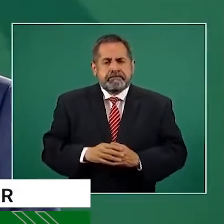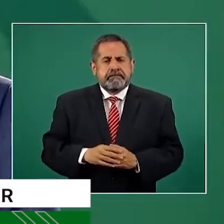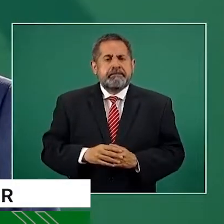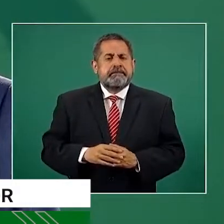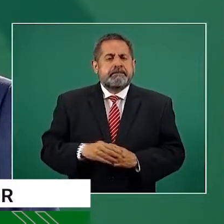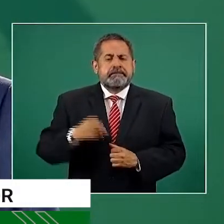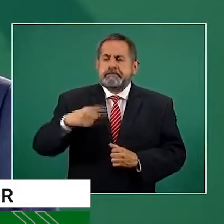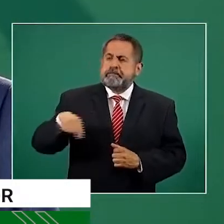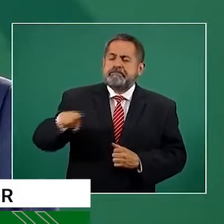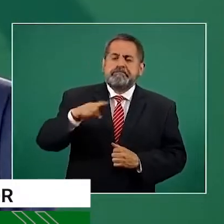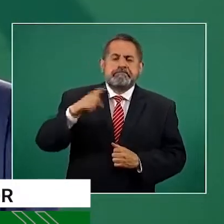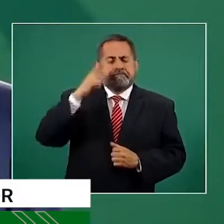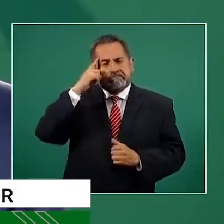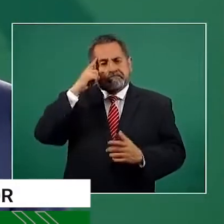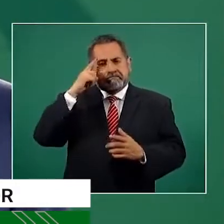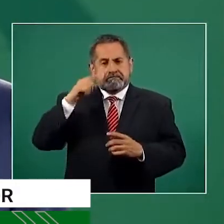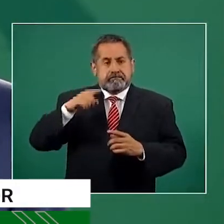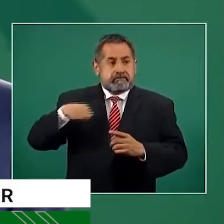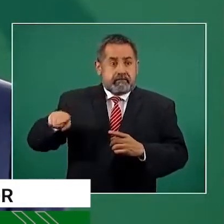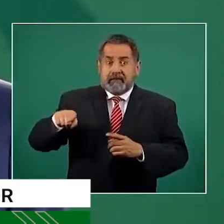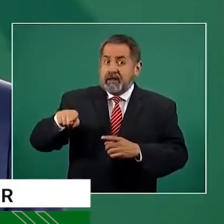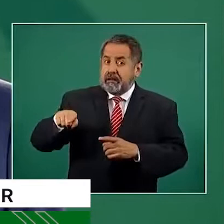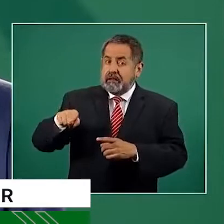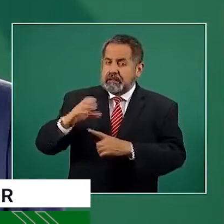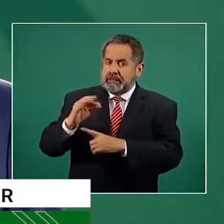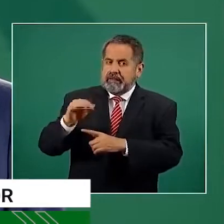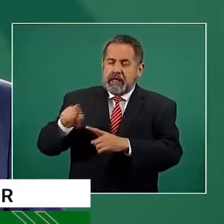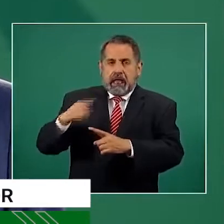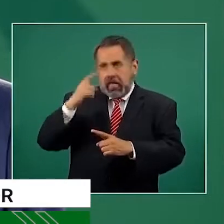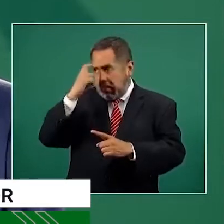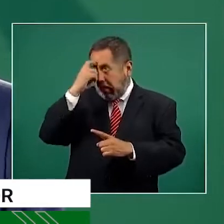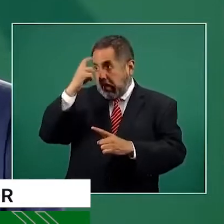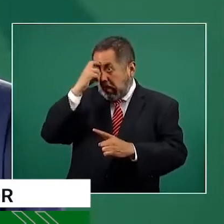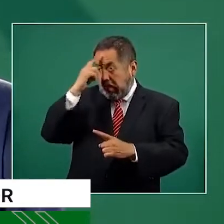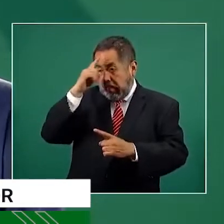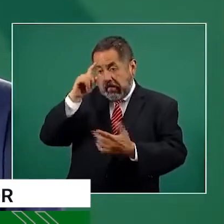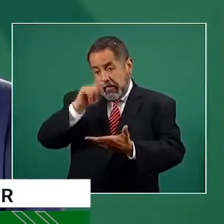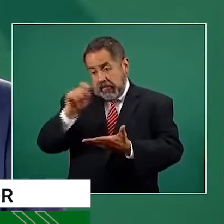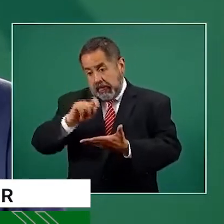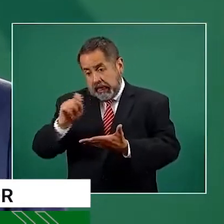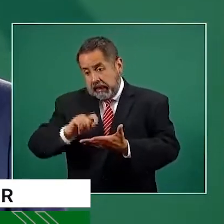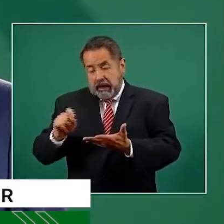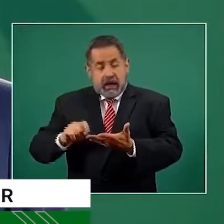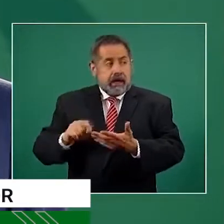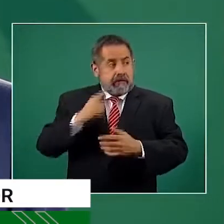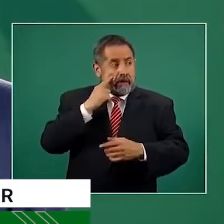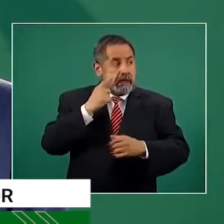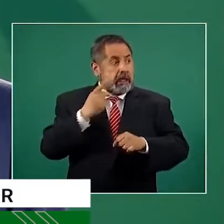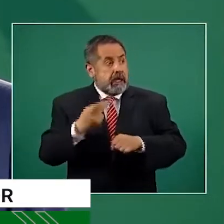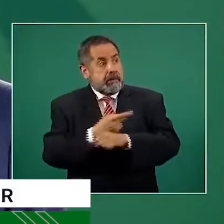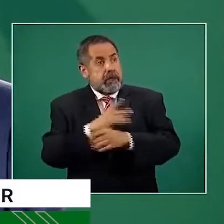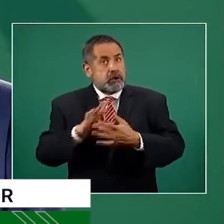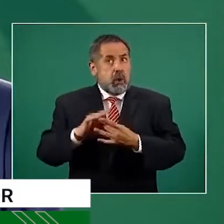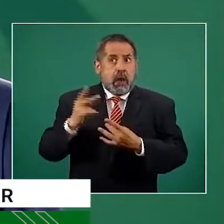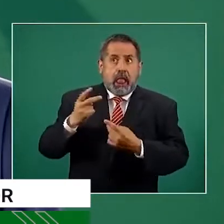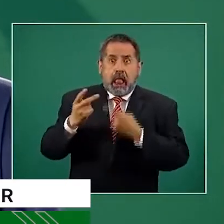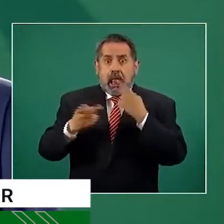haya inventado un suceso, un